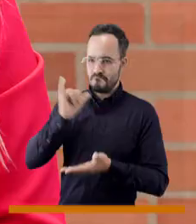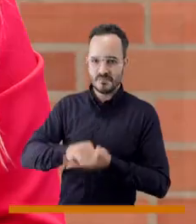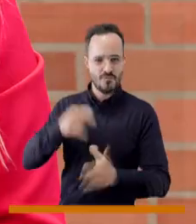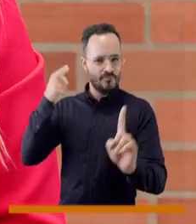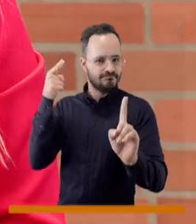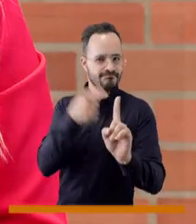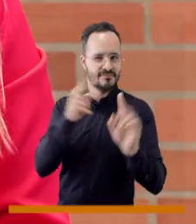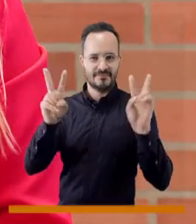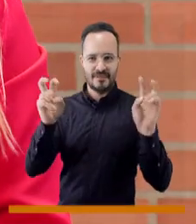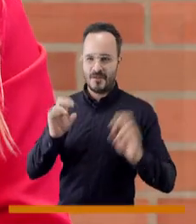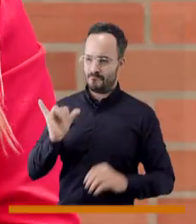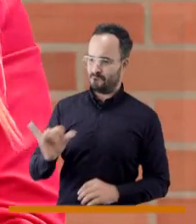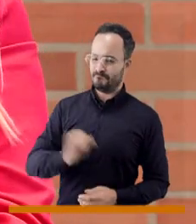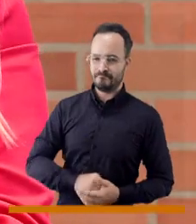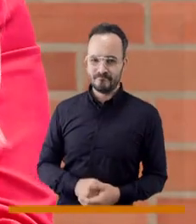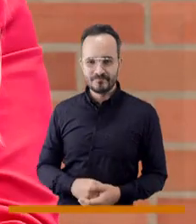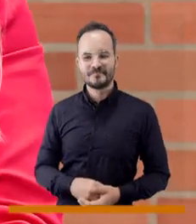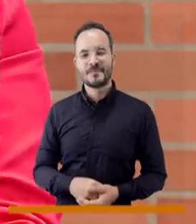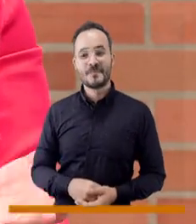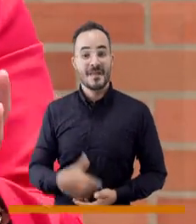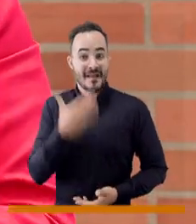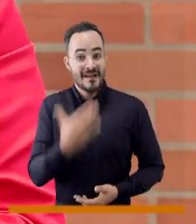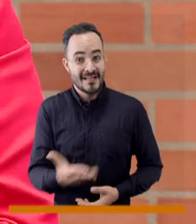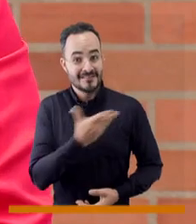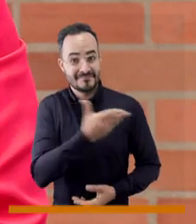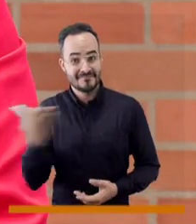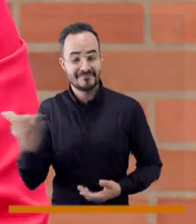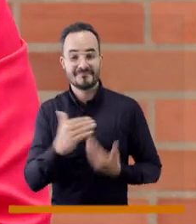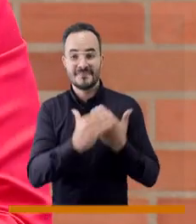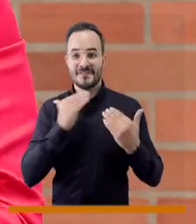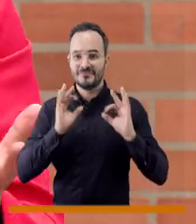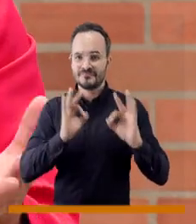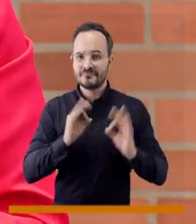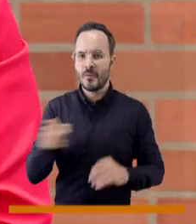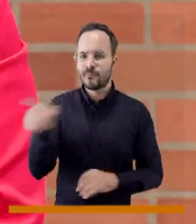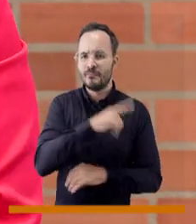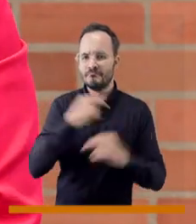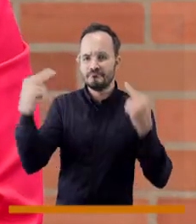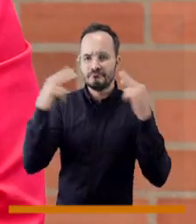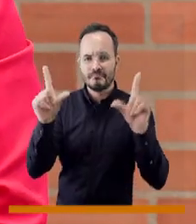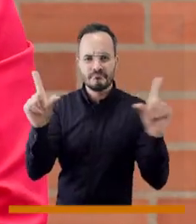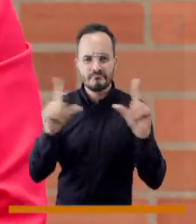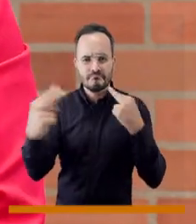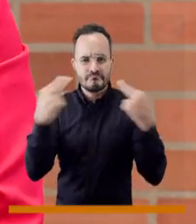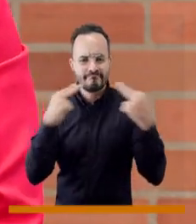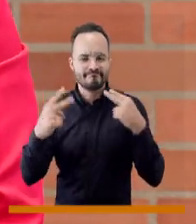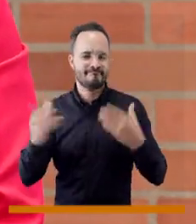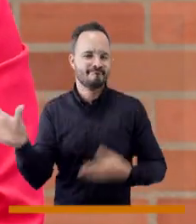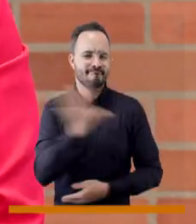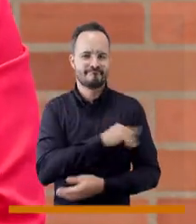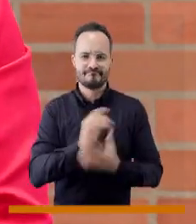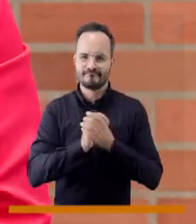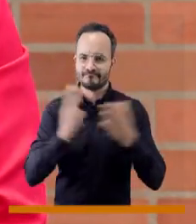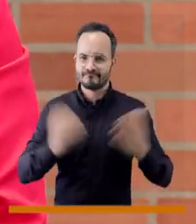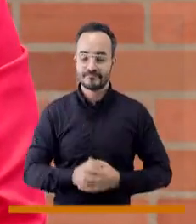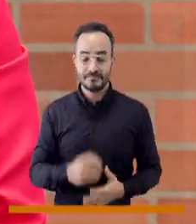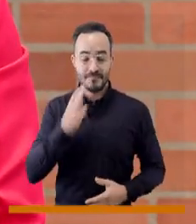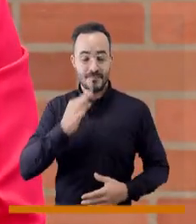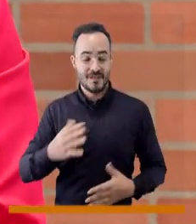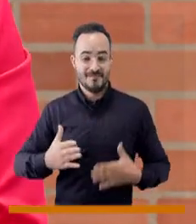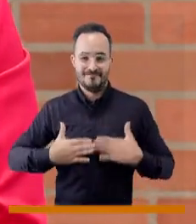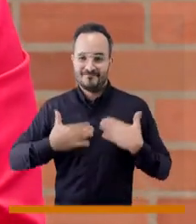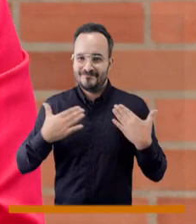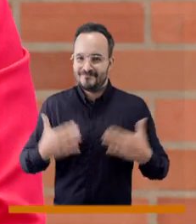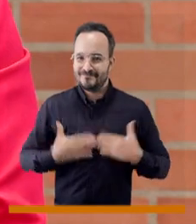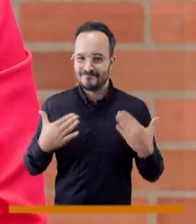periodo. Bienvenida y gracias por estar con nosotros. Bueno, Katherine, cordial saludo para ti, para los televidentes, por supuesto. De verdad que nos da